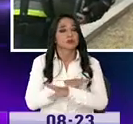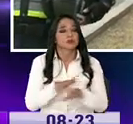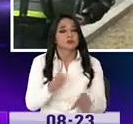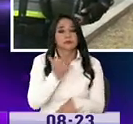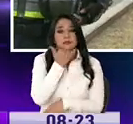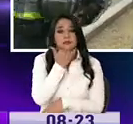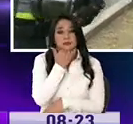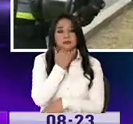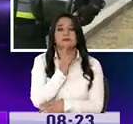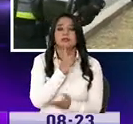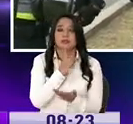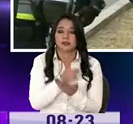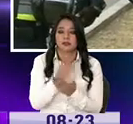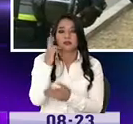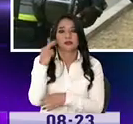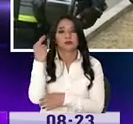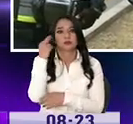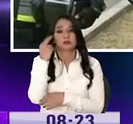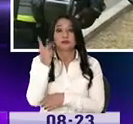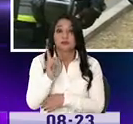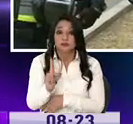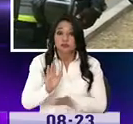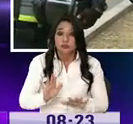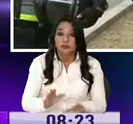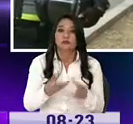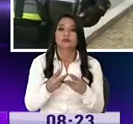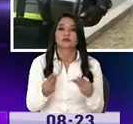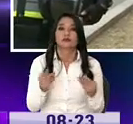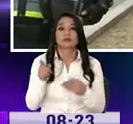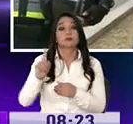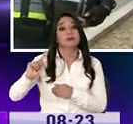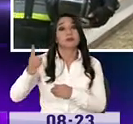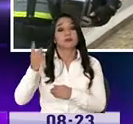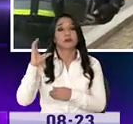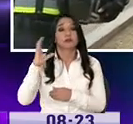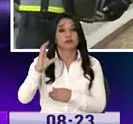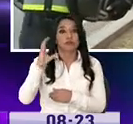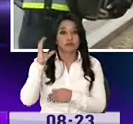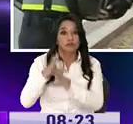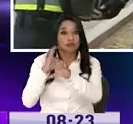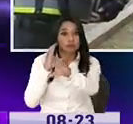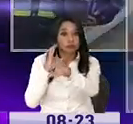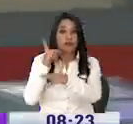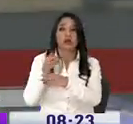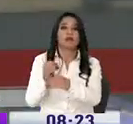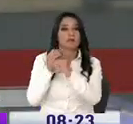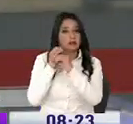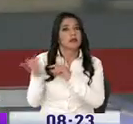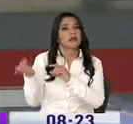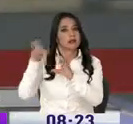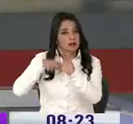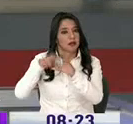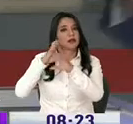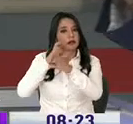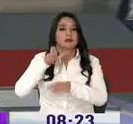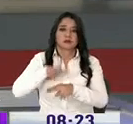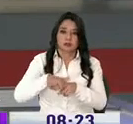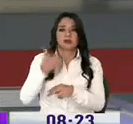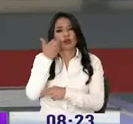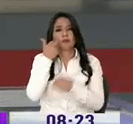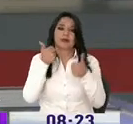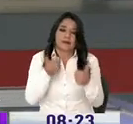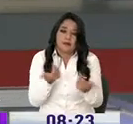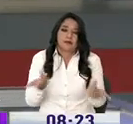el adecuado. Entonces, para tomar medidas hay que solucionar primero el transporte para obligar a la gente o que la gente se sienta cómoda y vaya en